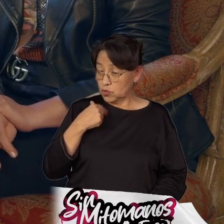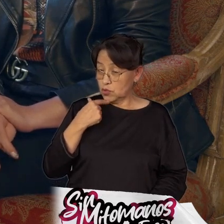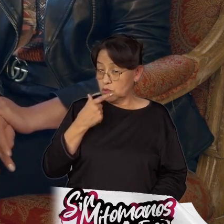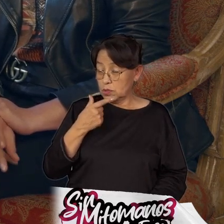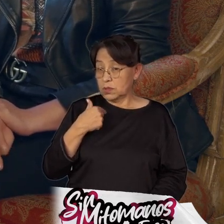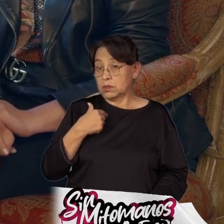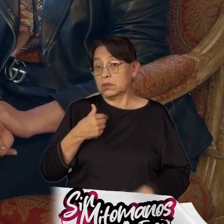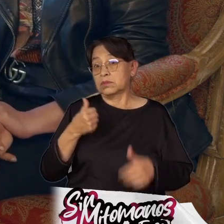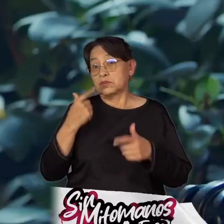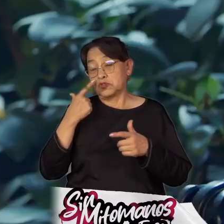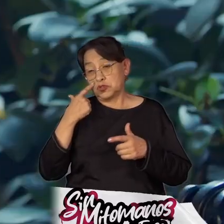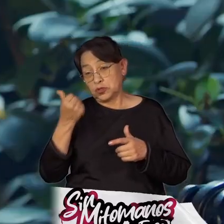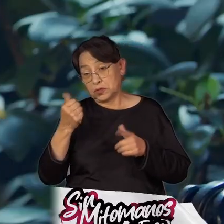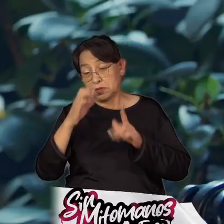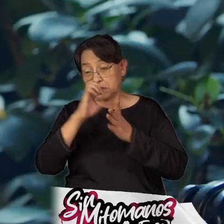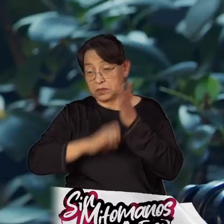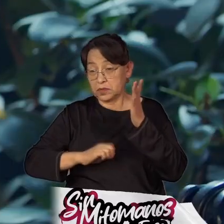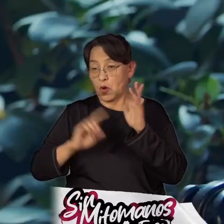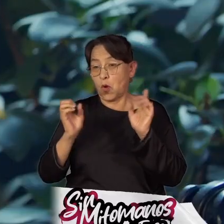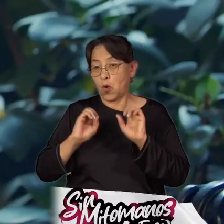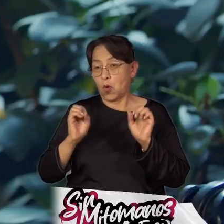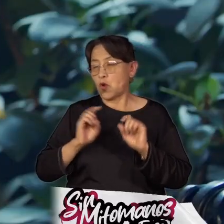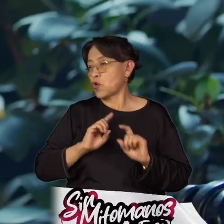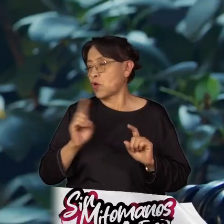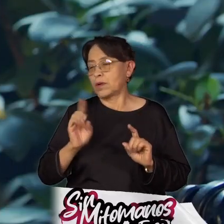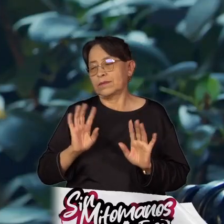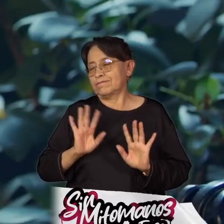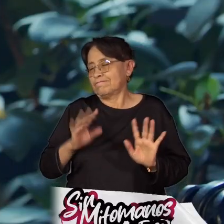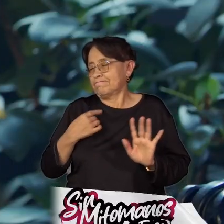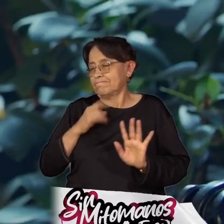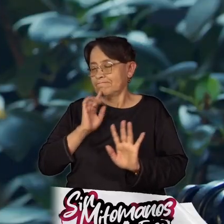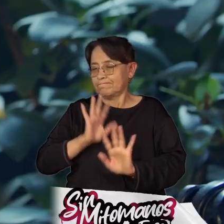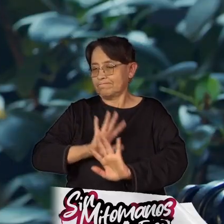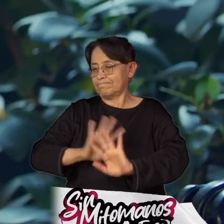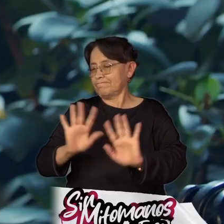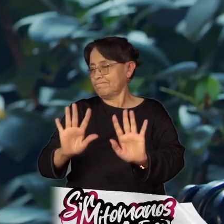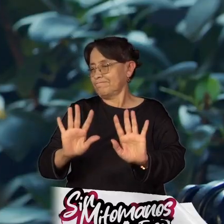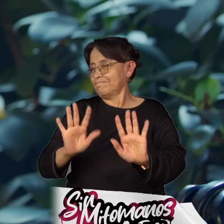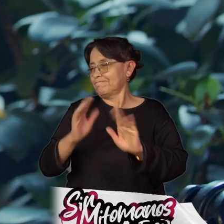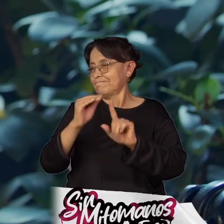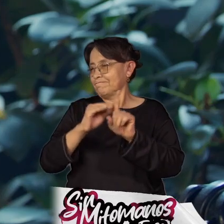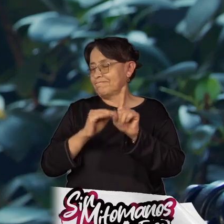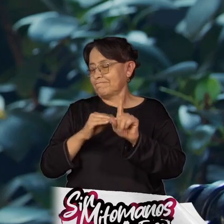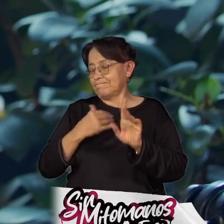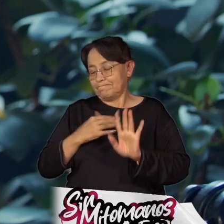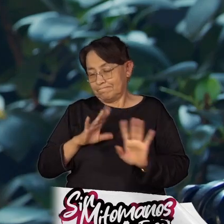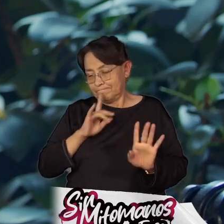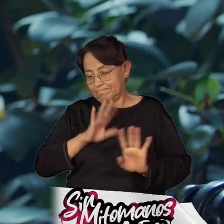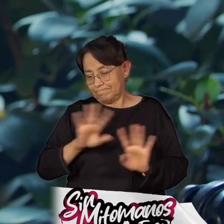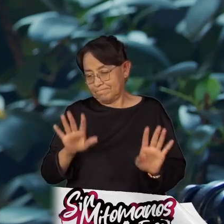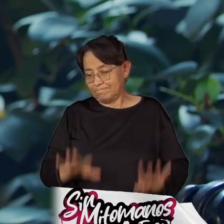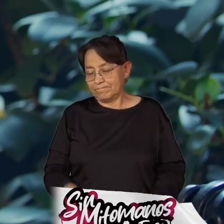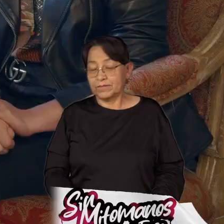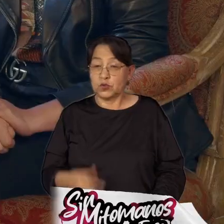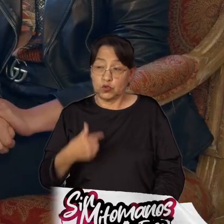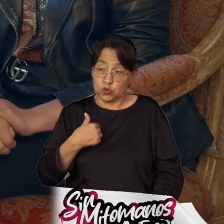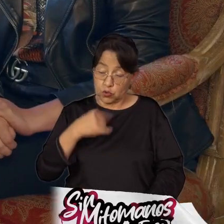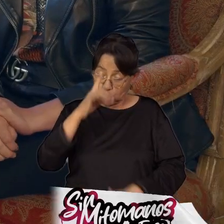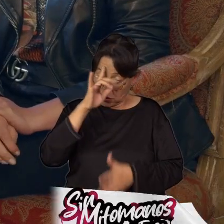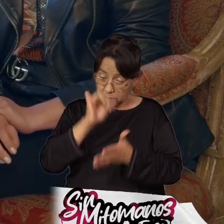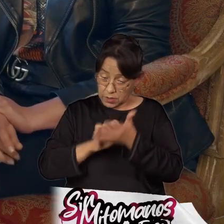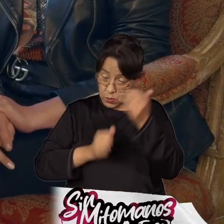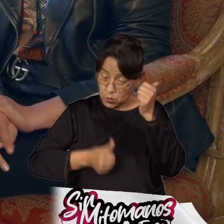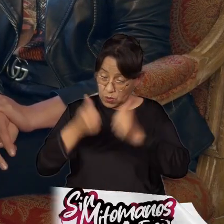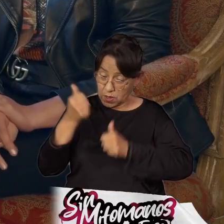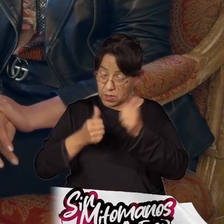favor de eliminar ni a favor de dejar este tema de estratificación.